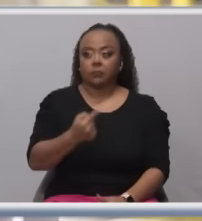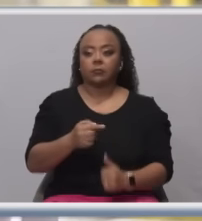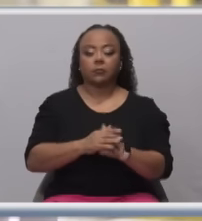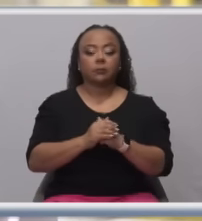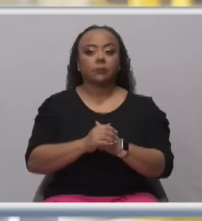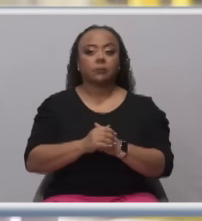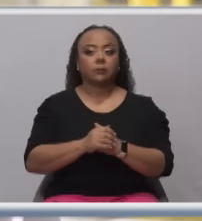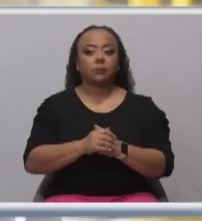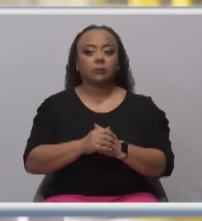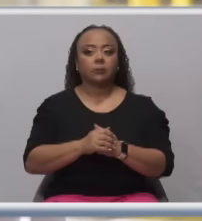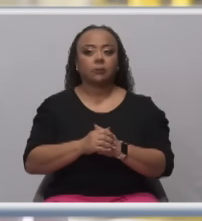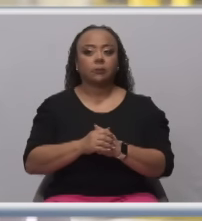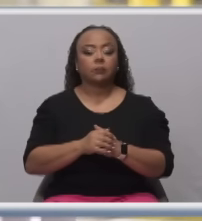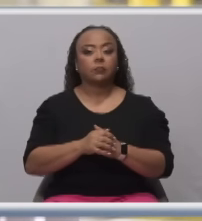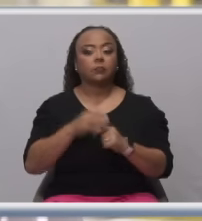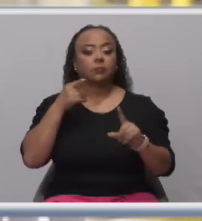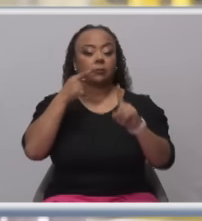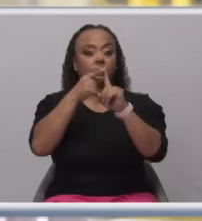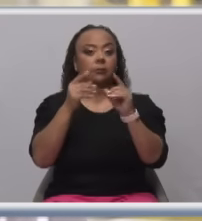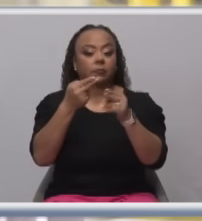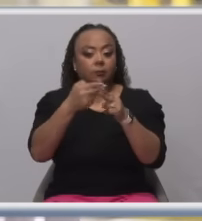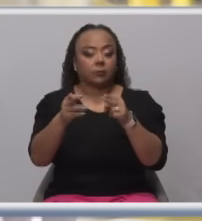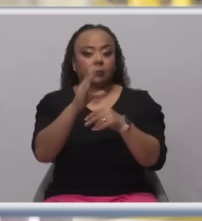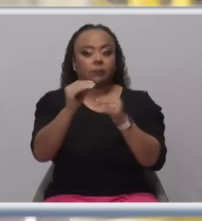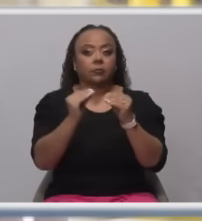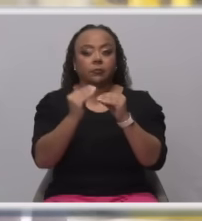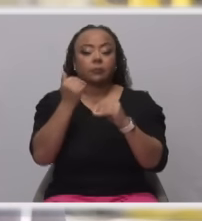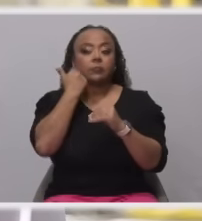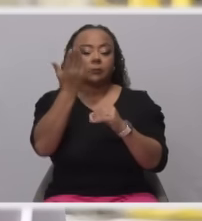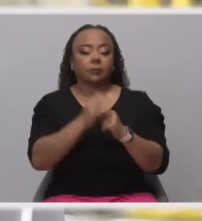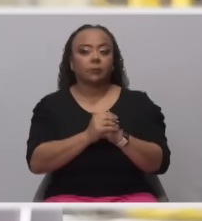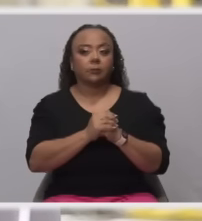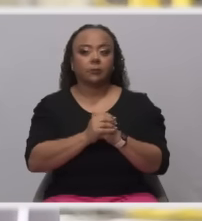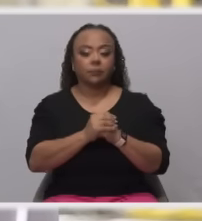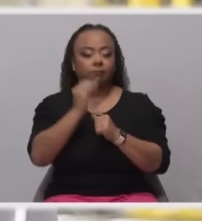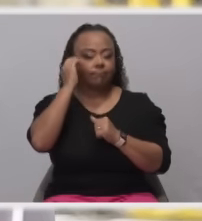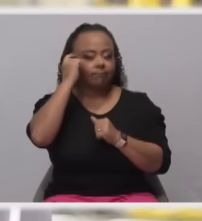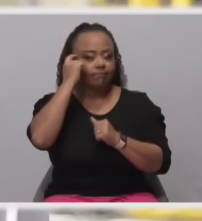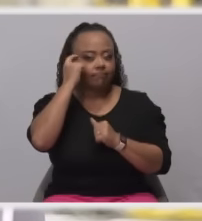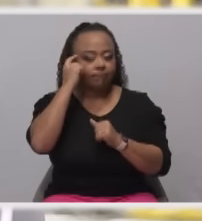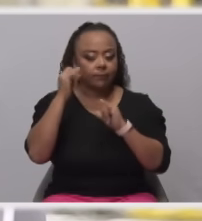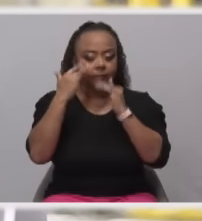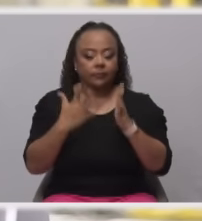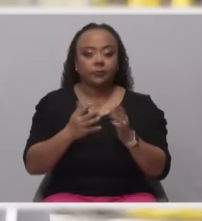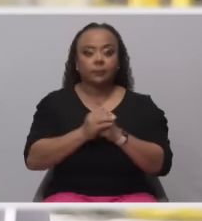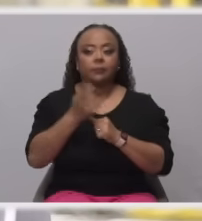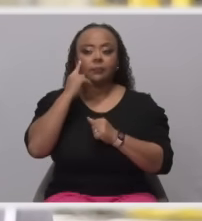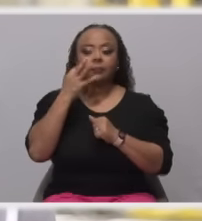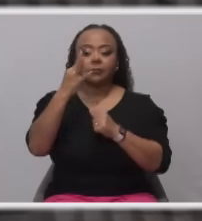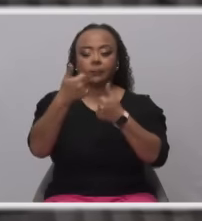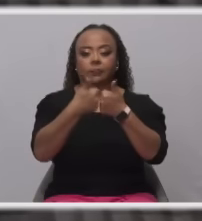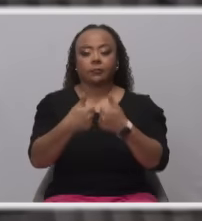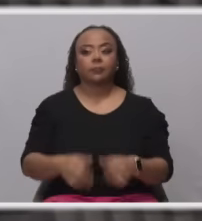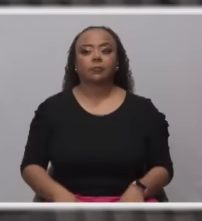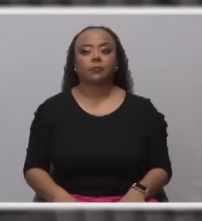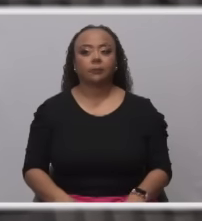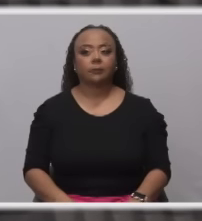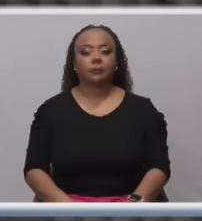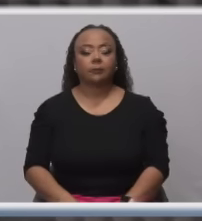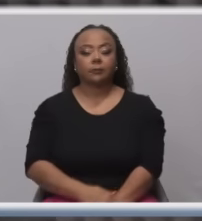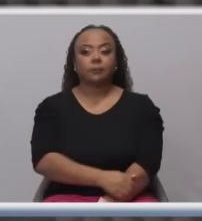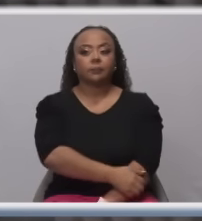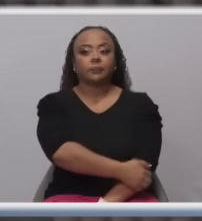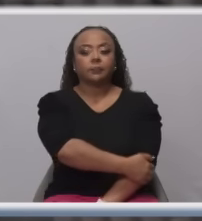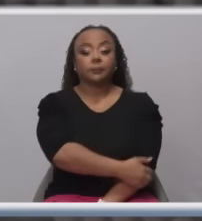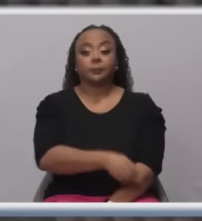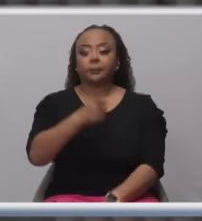corto Y es más fácil todavía armar mentalizar los jugadores para el próximo partido y